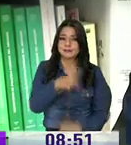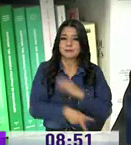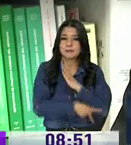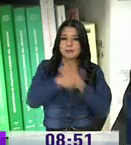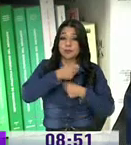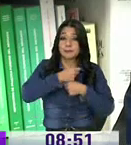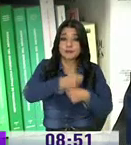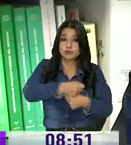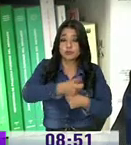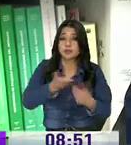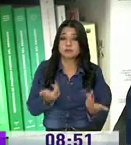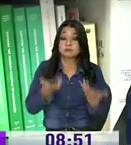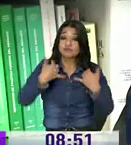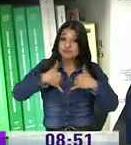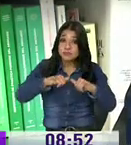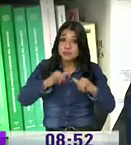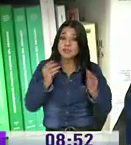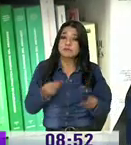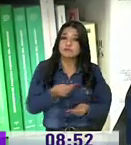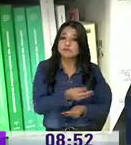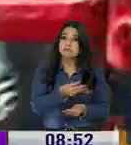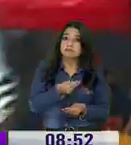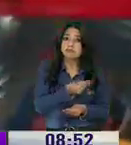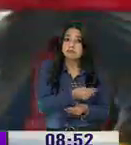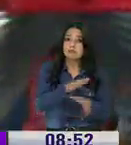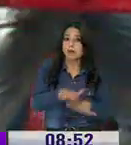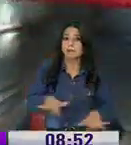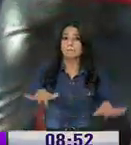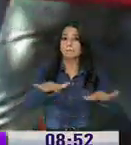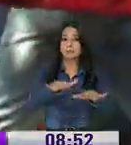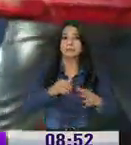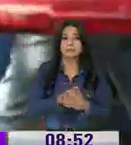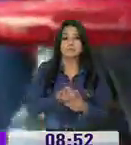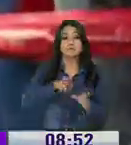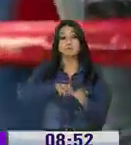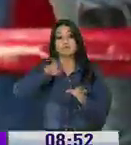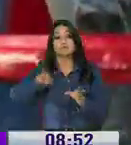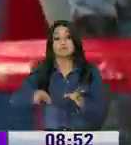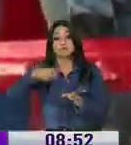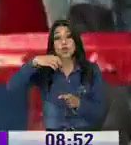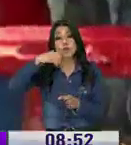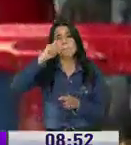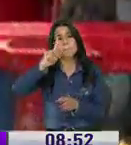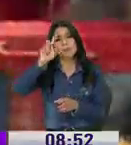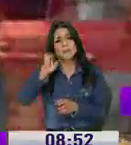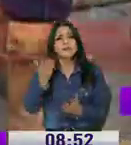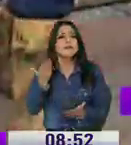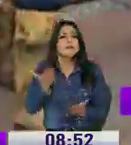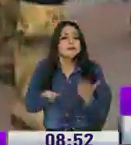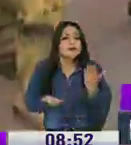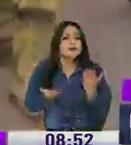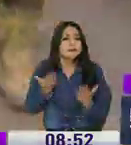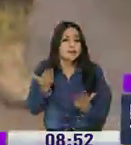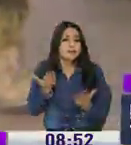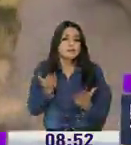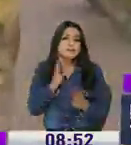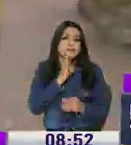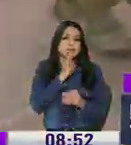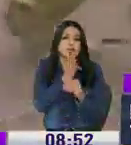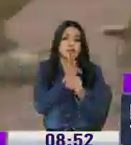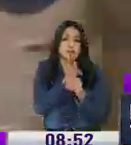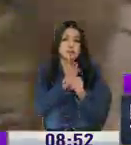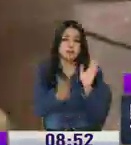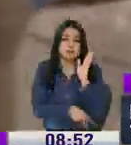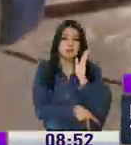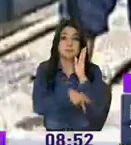Petroamazonas para seguir invirtiendo en los campos. El estar fuera de la OPEP brinda, según Tandazo, el pretexto para que se busque que las operaciones